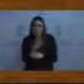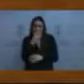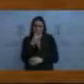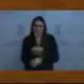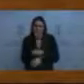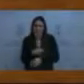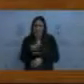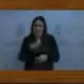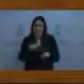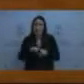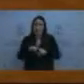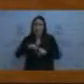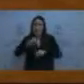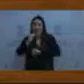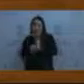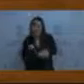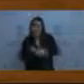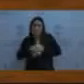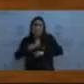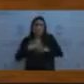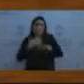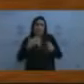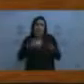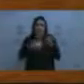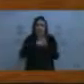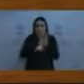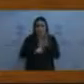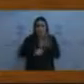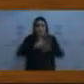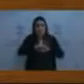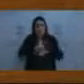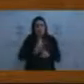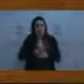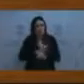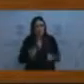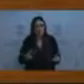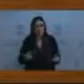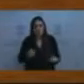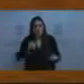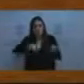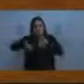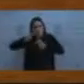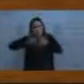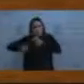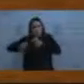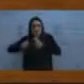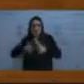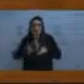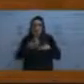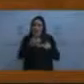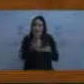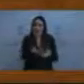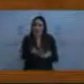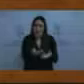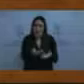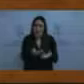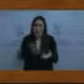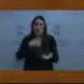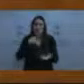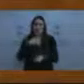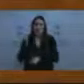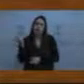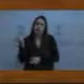con atajos que vulneran la legalidad. Buscamos ayudar En innumerables ocasiones lo hemos